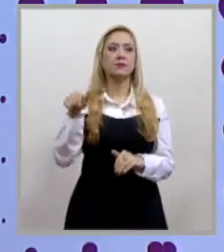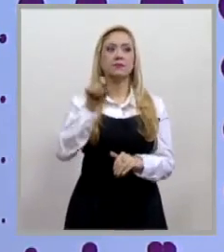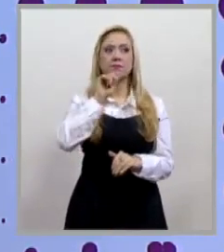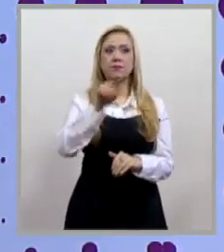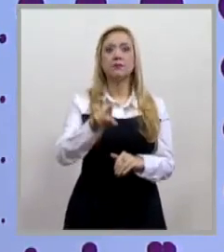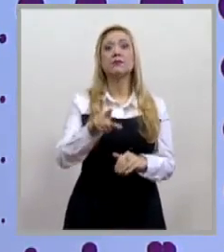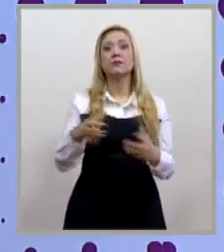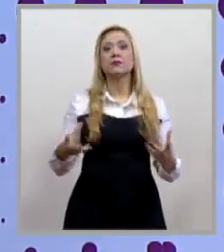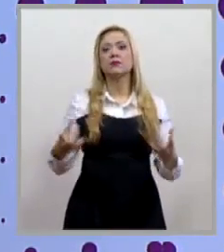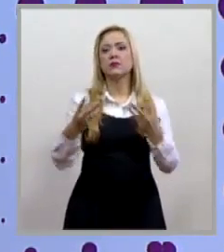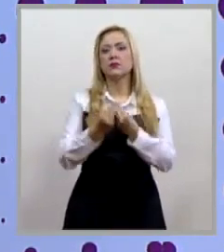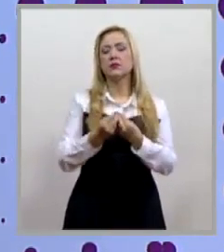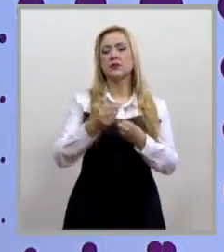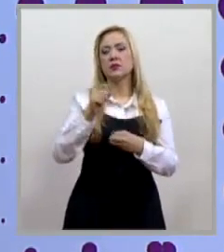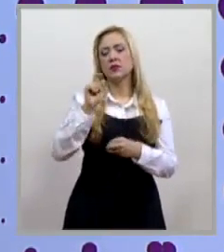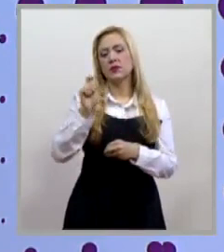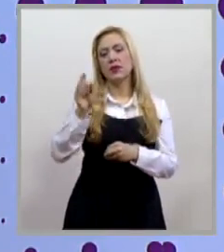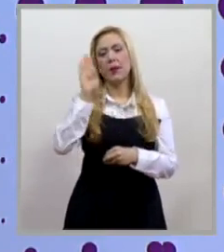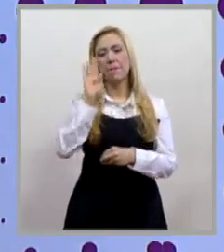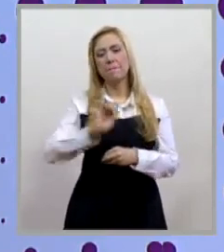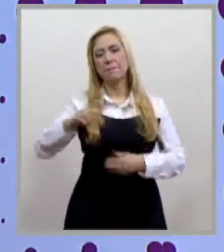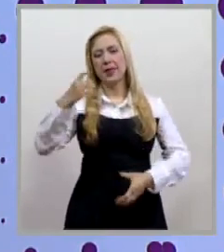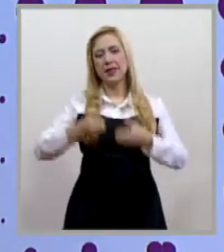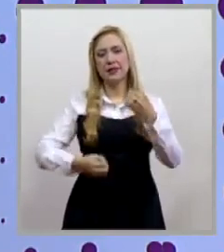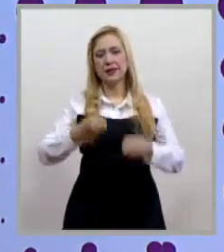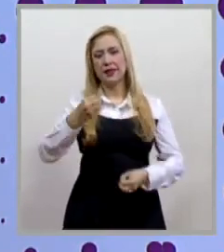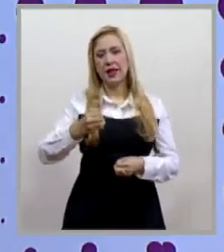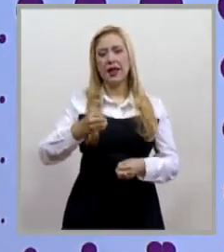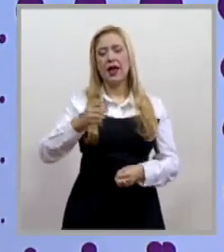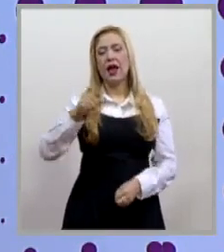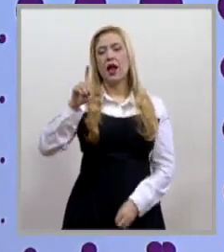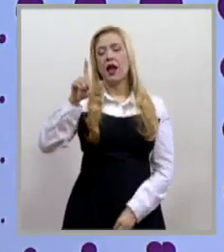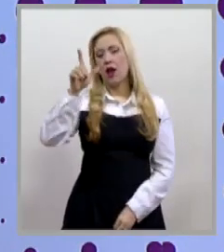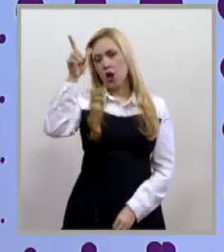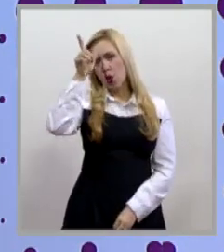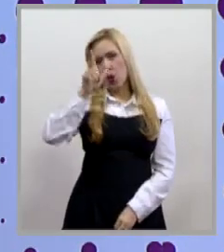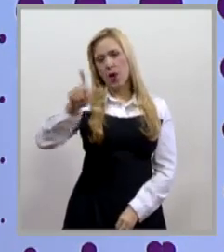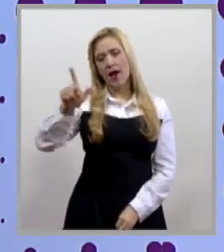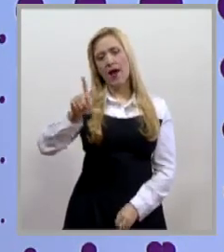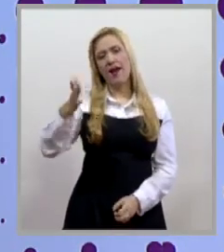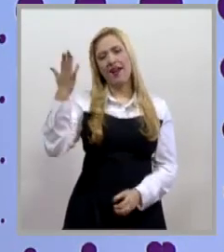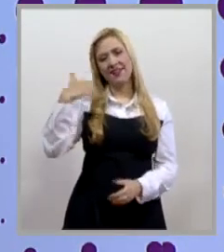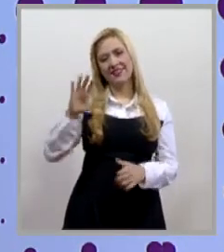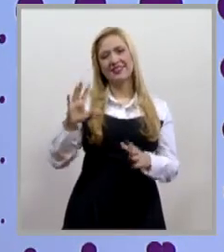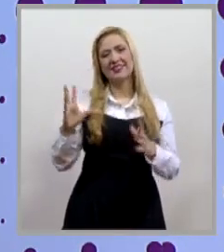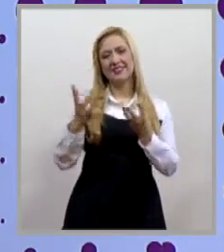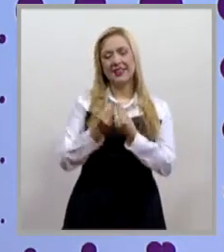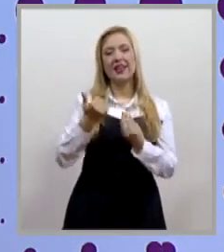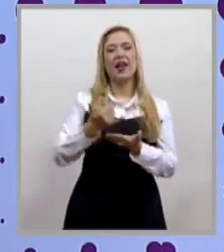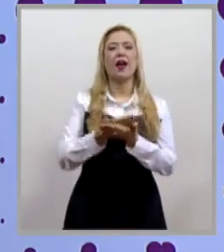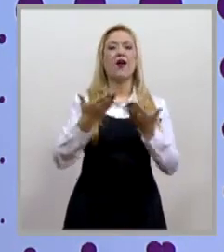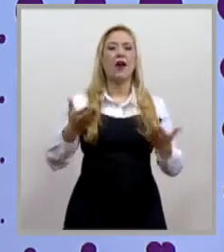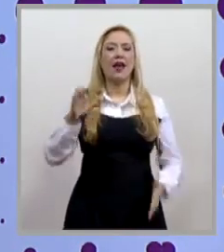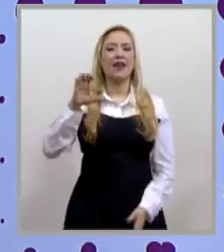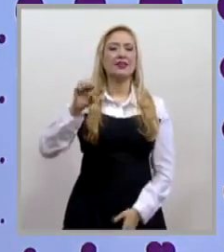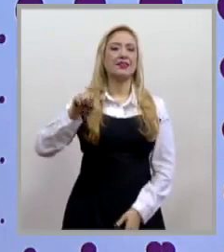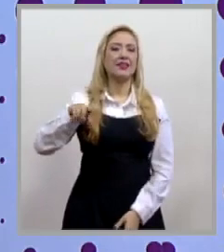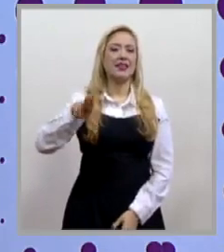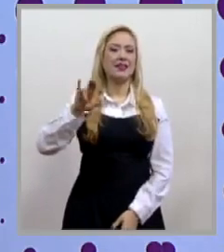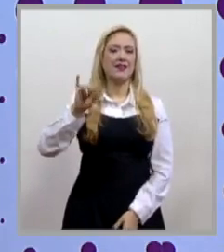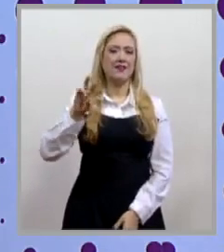secretaria dentro de las ponencias de las ministras Margarita Beatriz Luna Ramos y actualmente con la ministra Yasmín Esquivel Moza. Bienvenida,